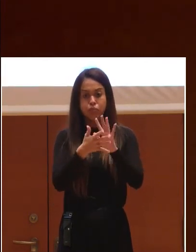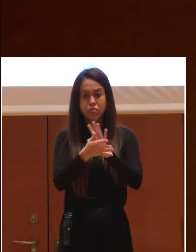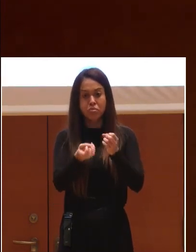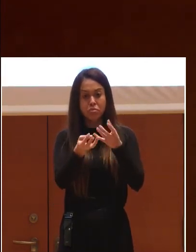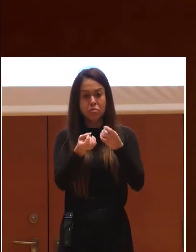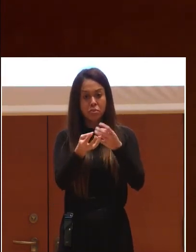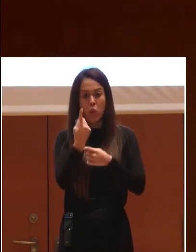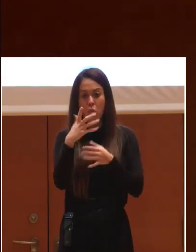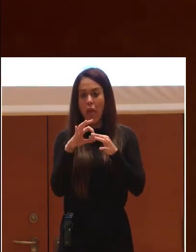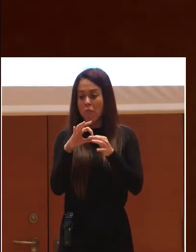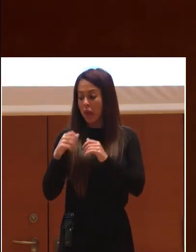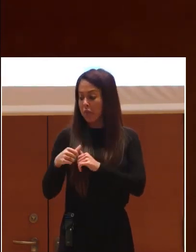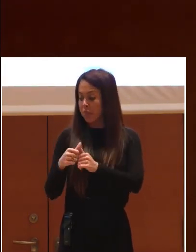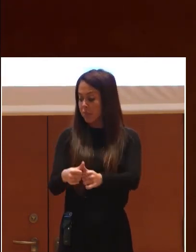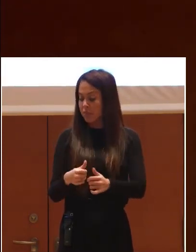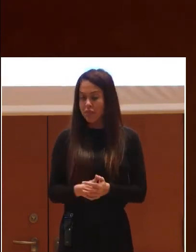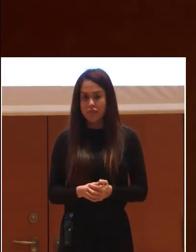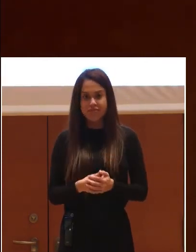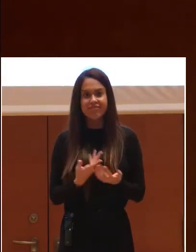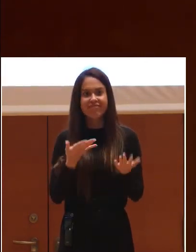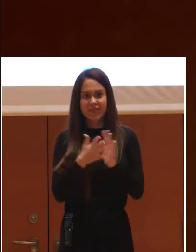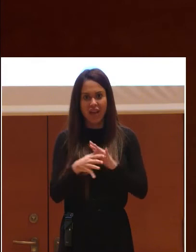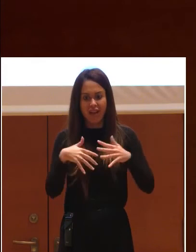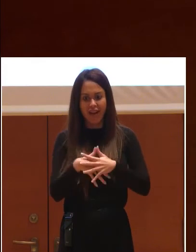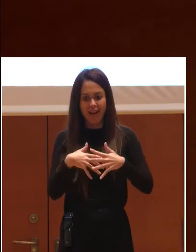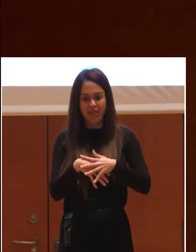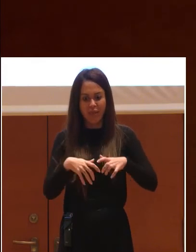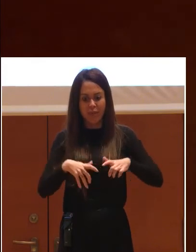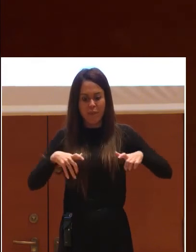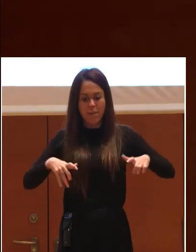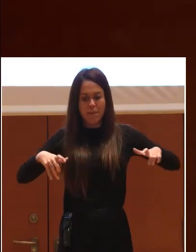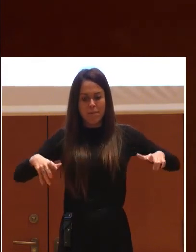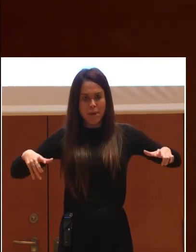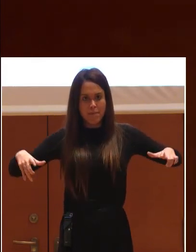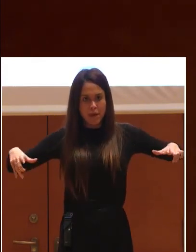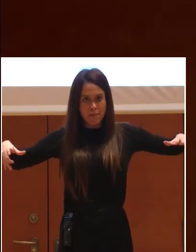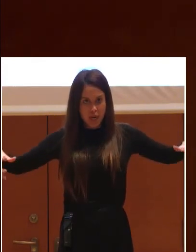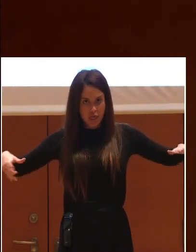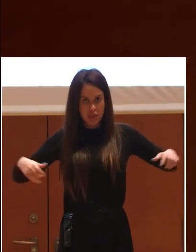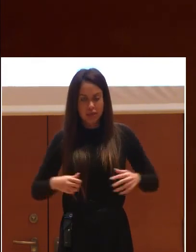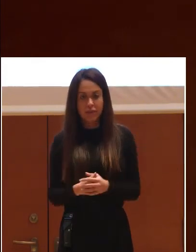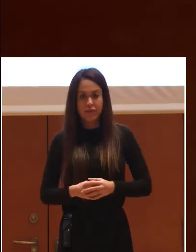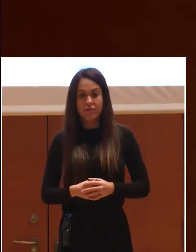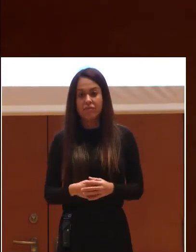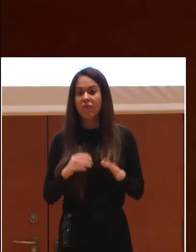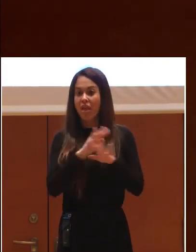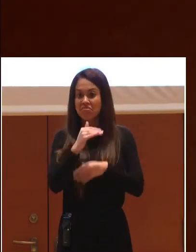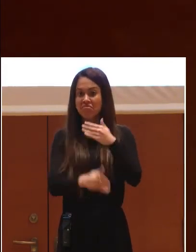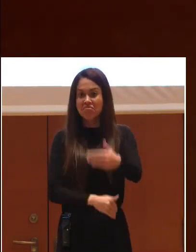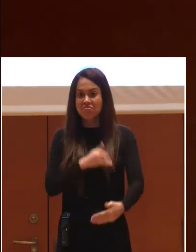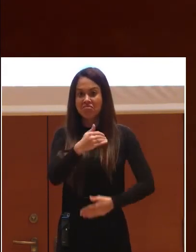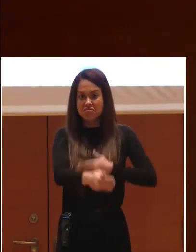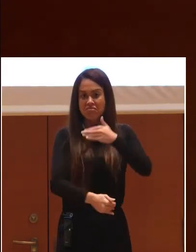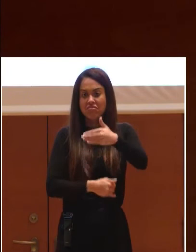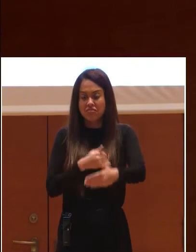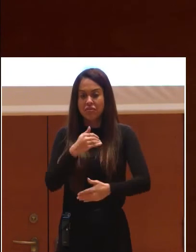que enterar tenemos que saber y lo dices también normal con